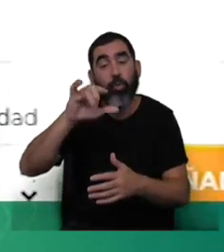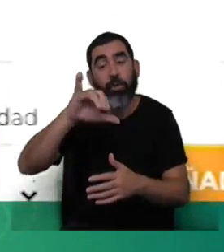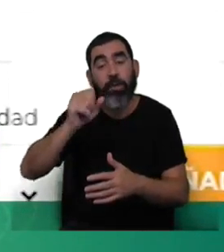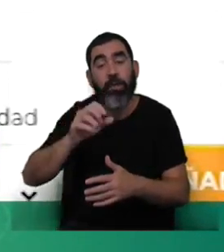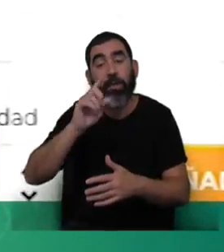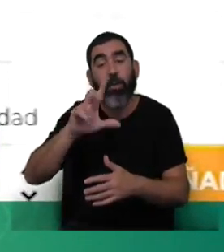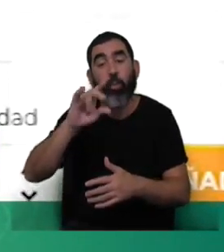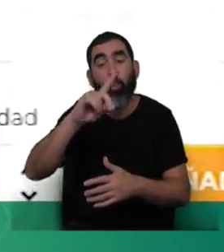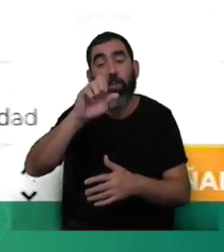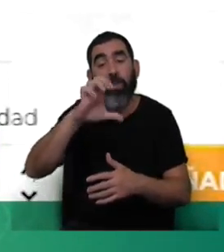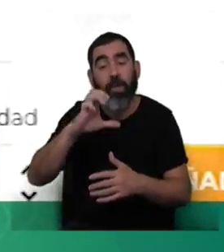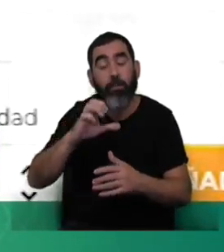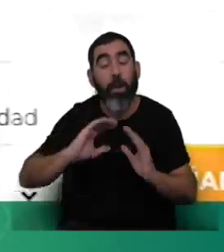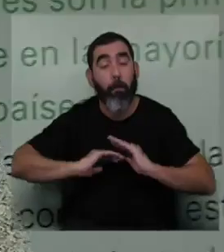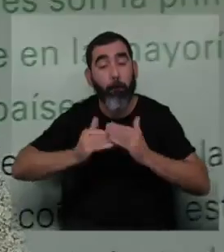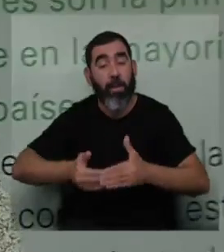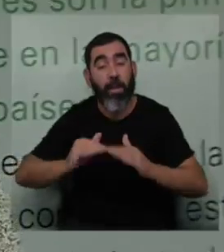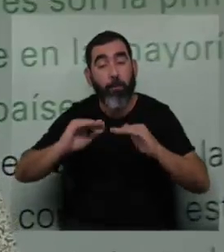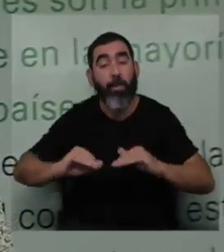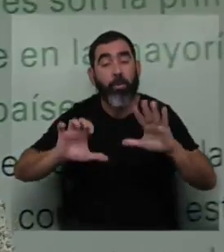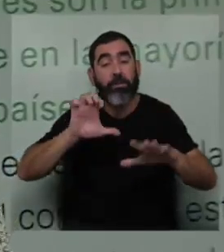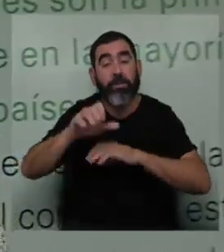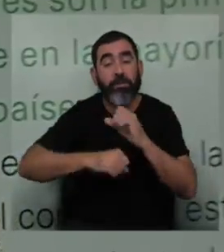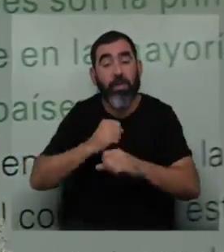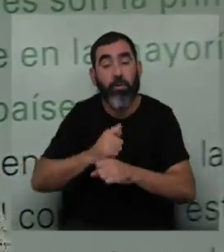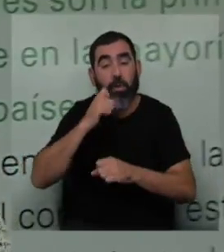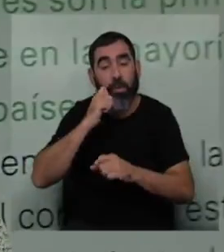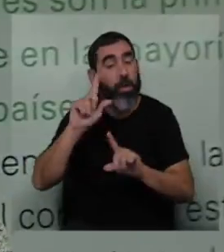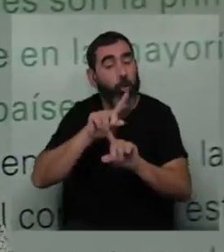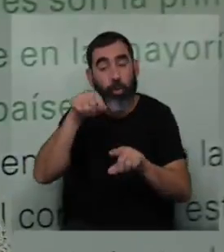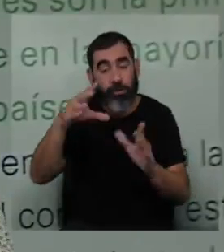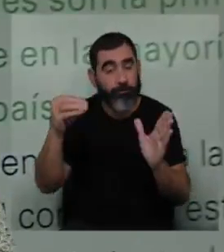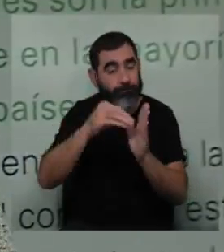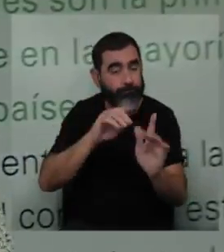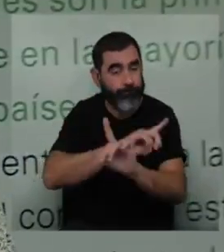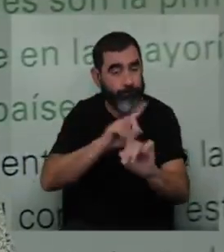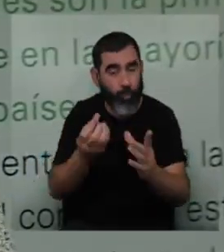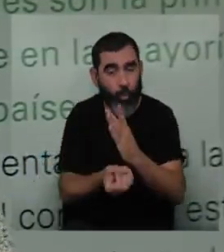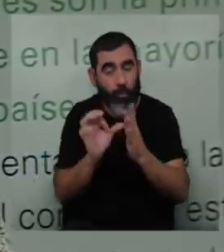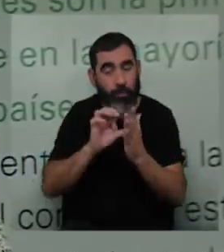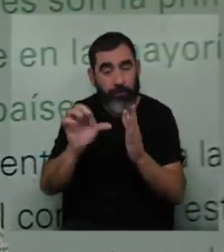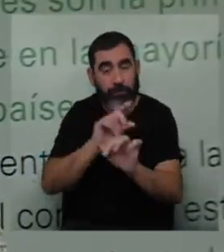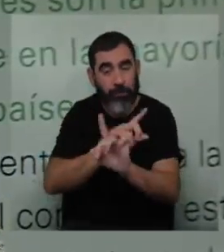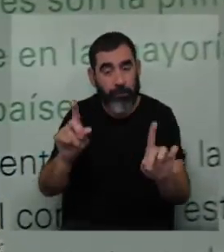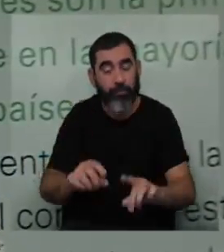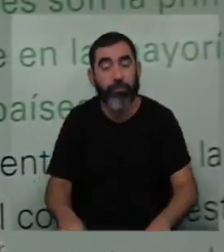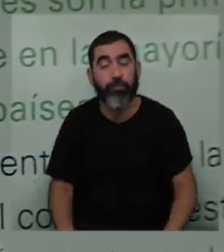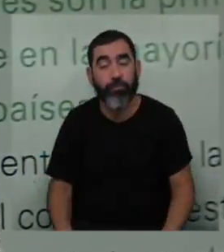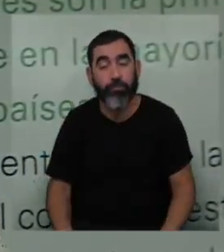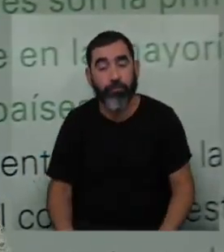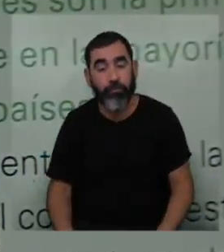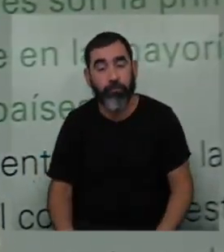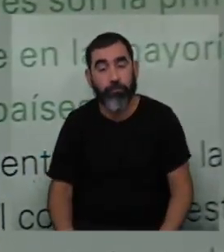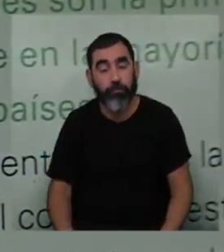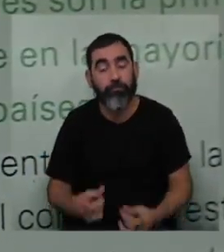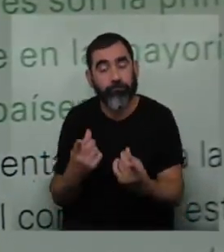en embarazadas y menores de 6 años. Esta insulina no quedó dentro de las nuevas prestaciones del PIAS y es